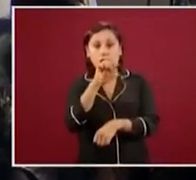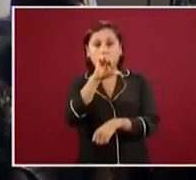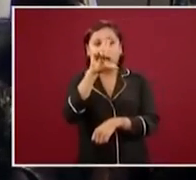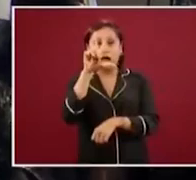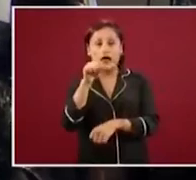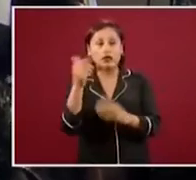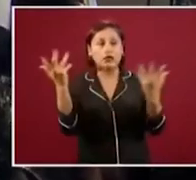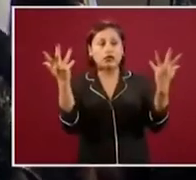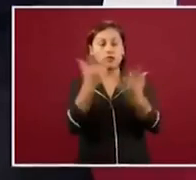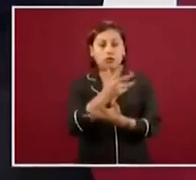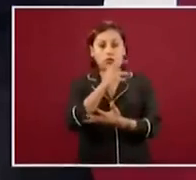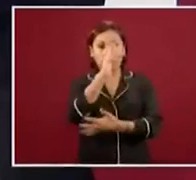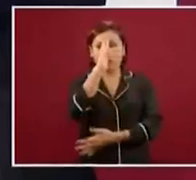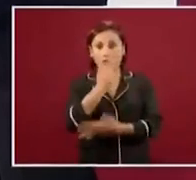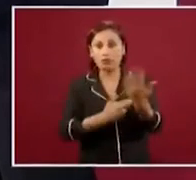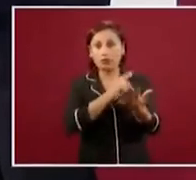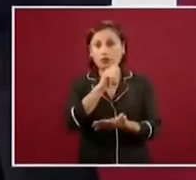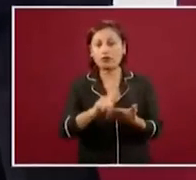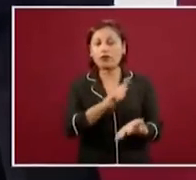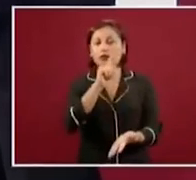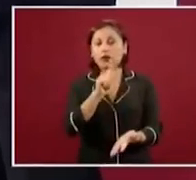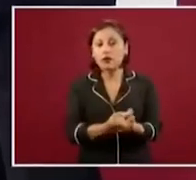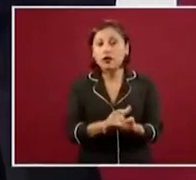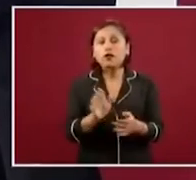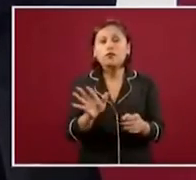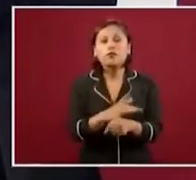demandas laborales por parte de sus propios